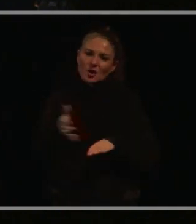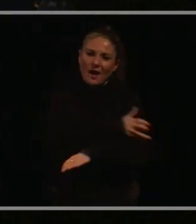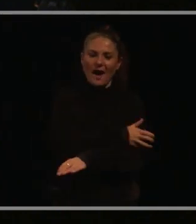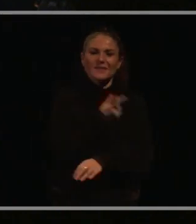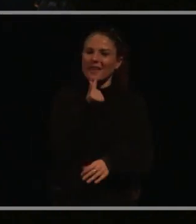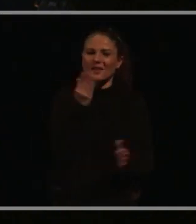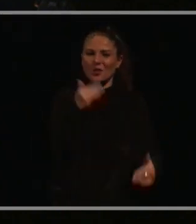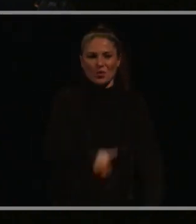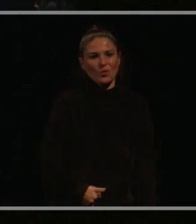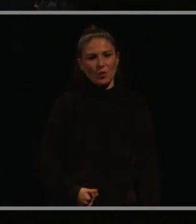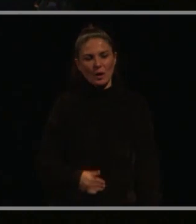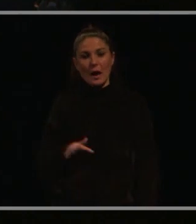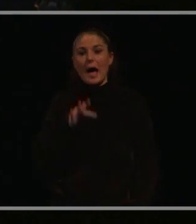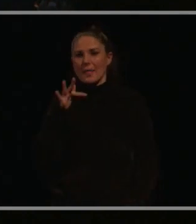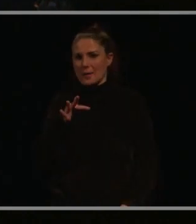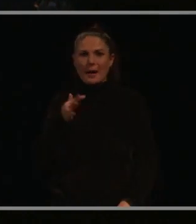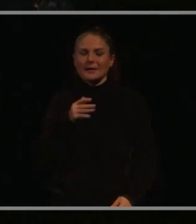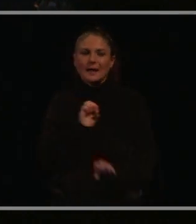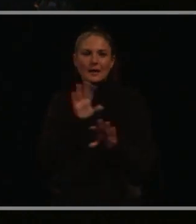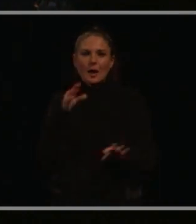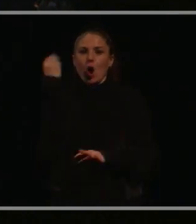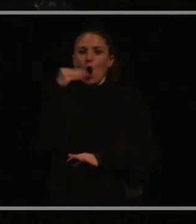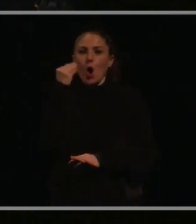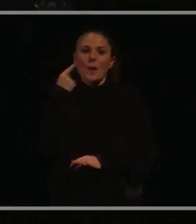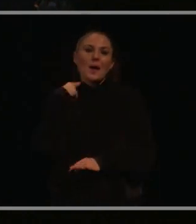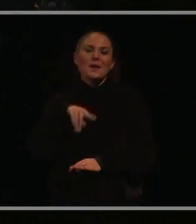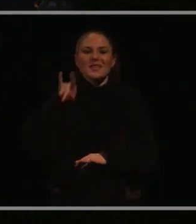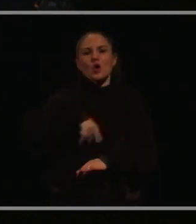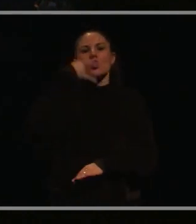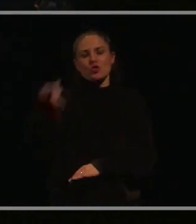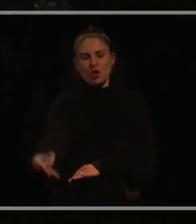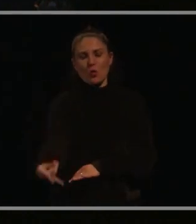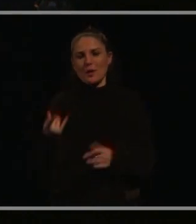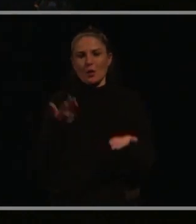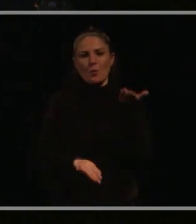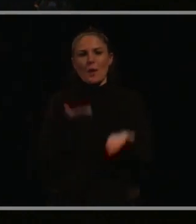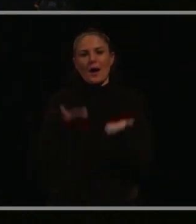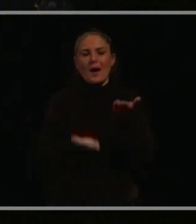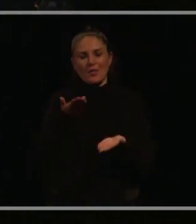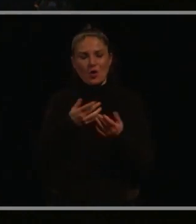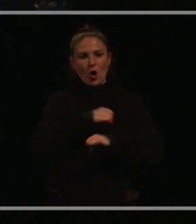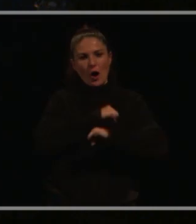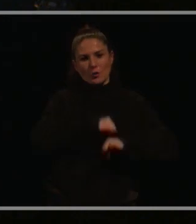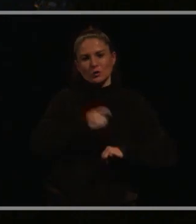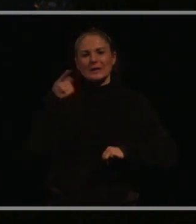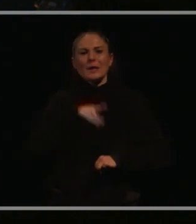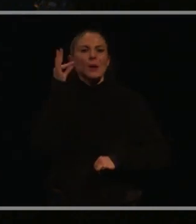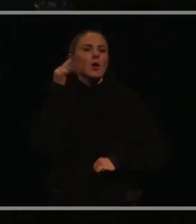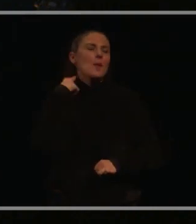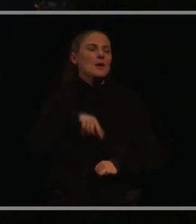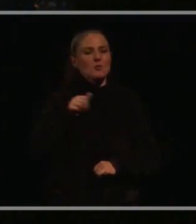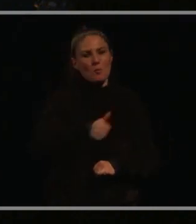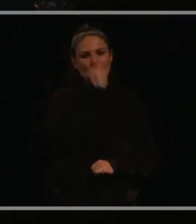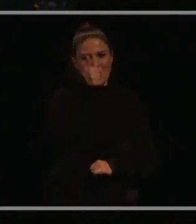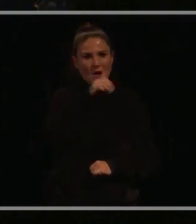más claras. Los jóvenes han perdido el doble de ingresos en comparación con los adultos y también las mujeres han perdido más porque están